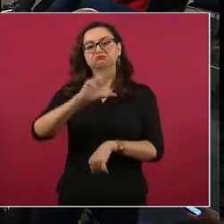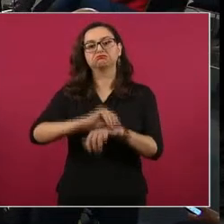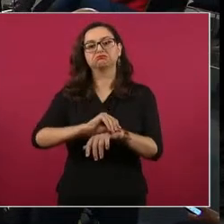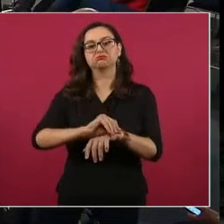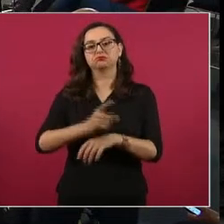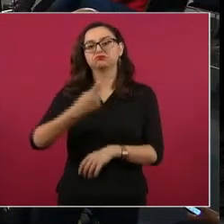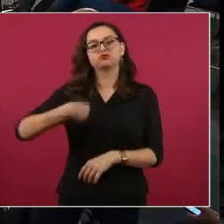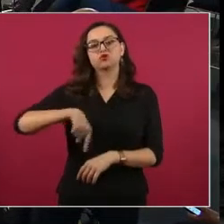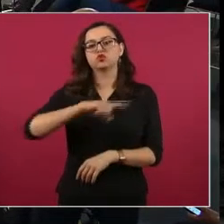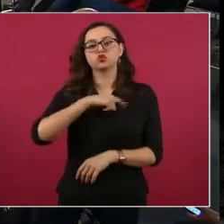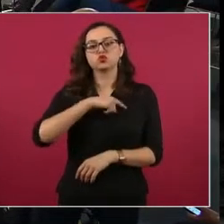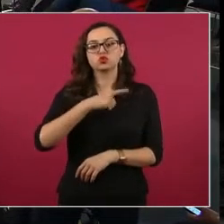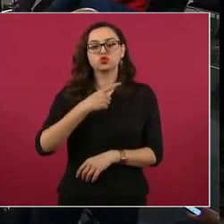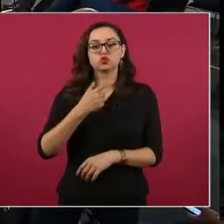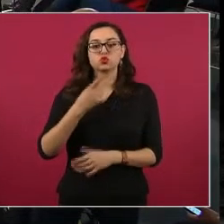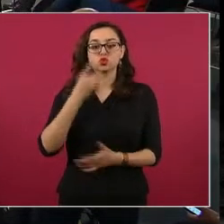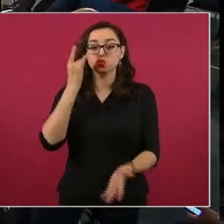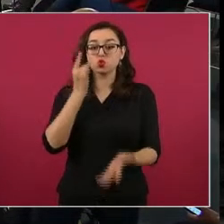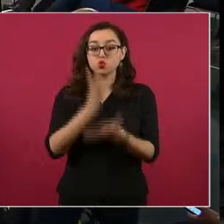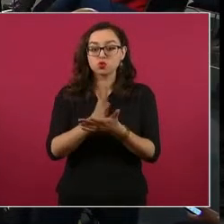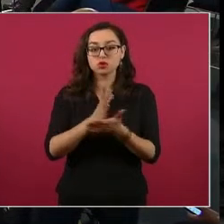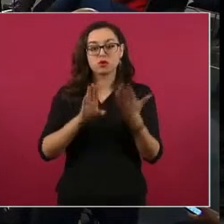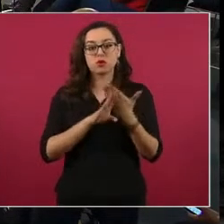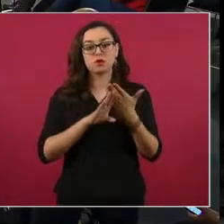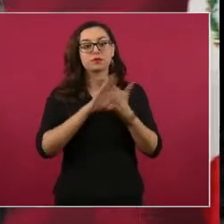la introducción de transgénicos